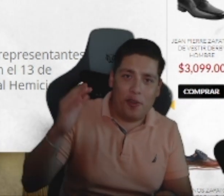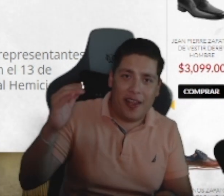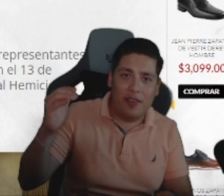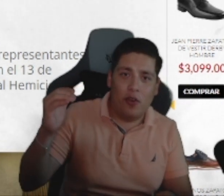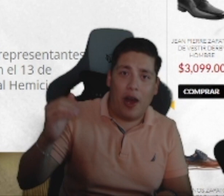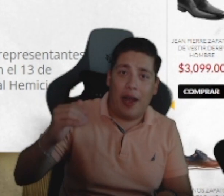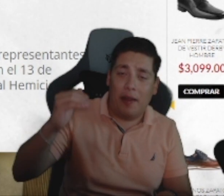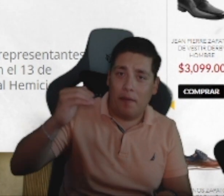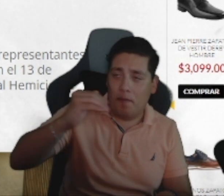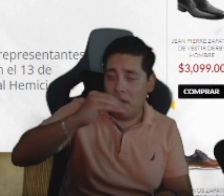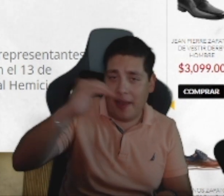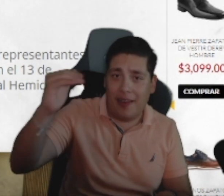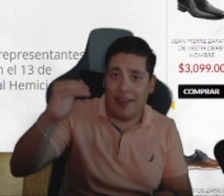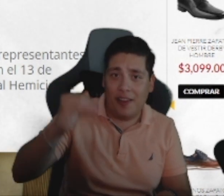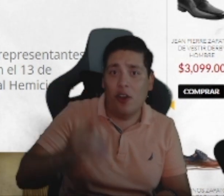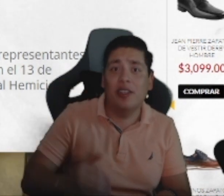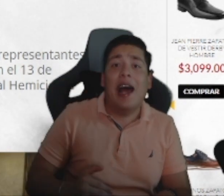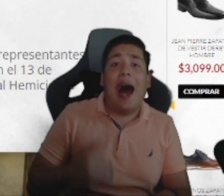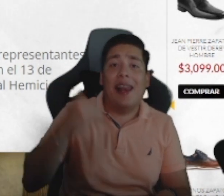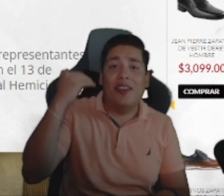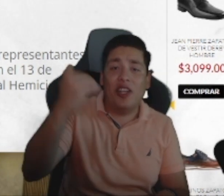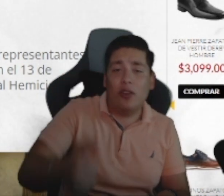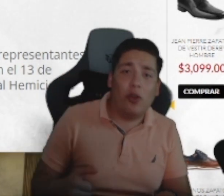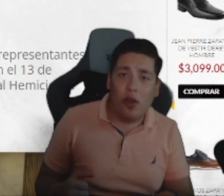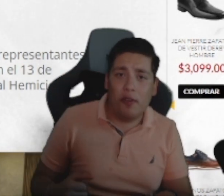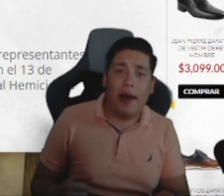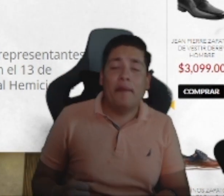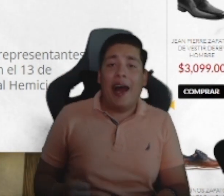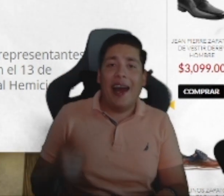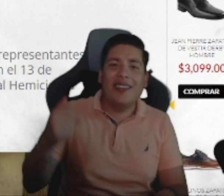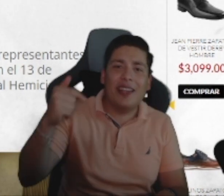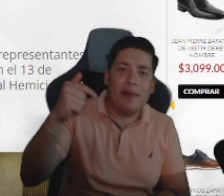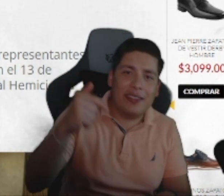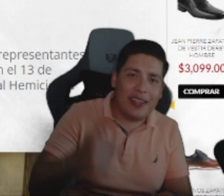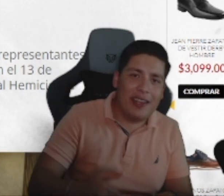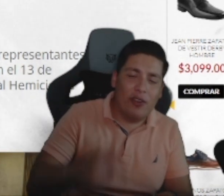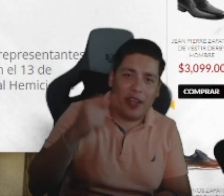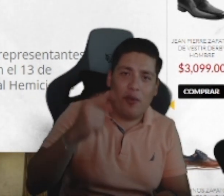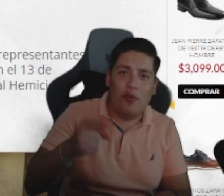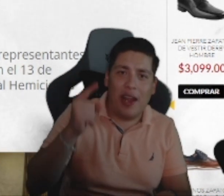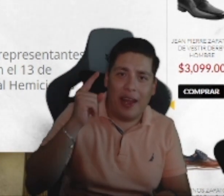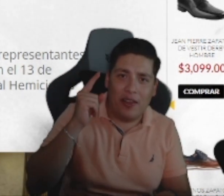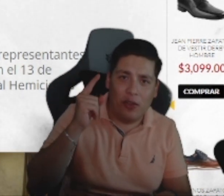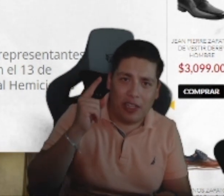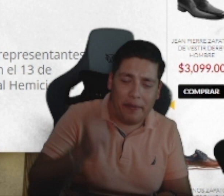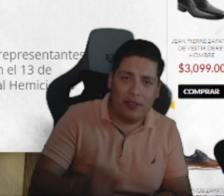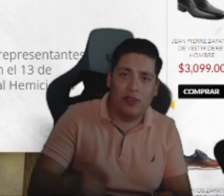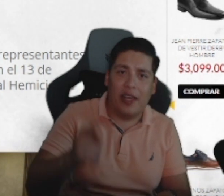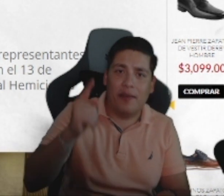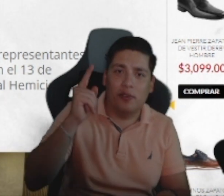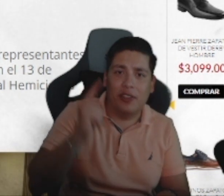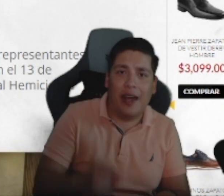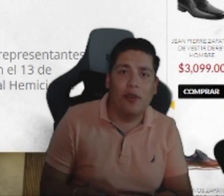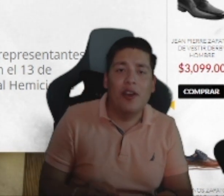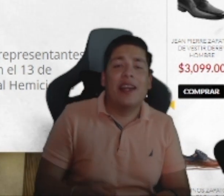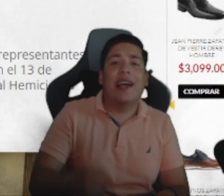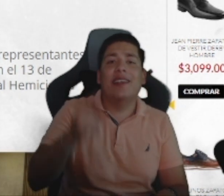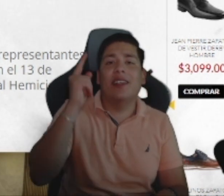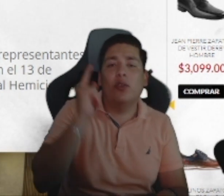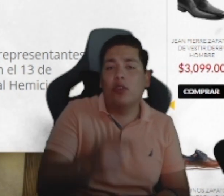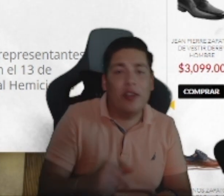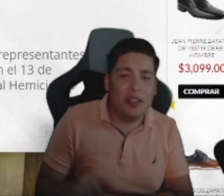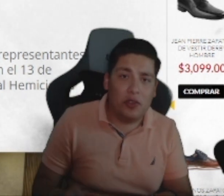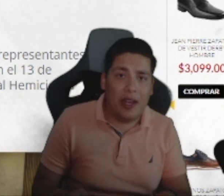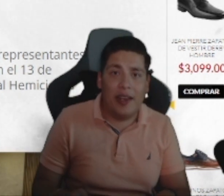están poniendo a nivel de Dios a Lenchito Córdoba, a este mezquino que una y otra vez nos ha demostrado que